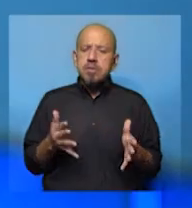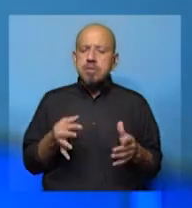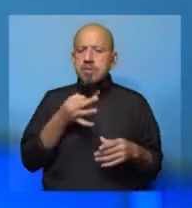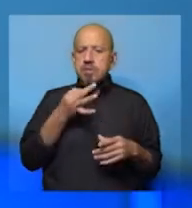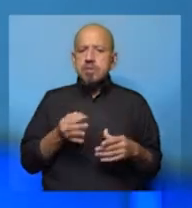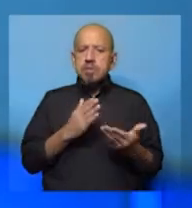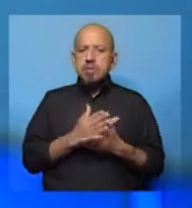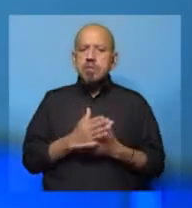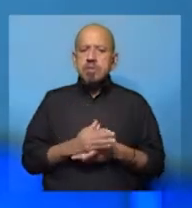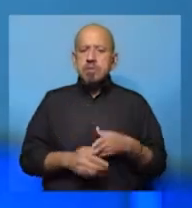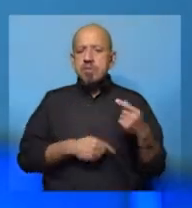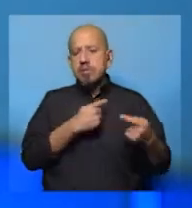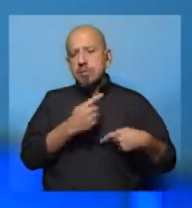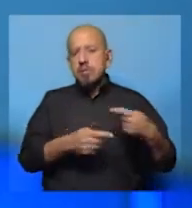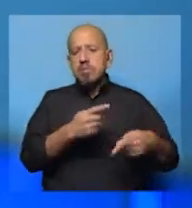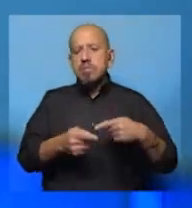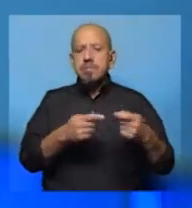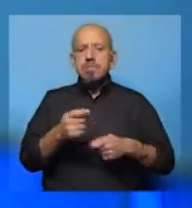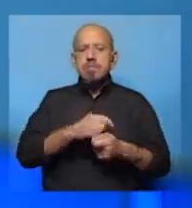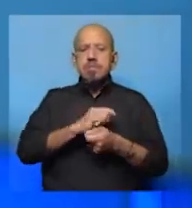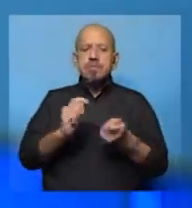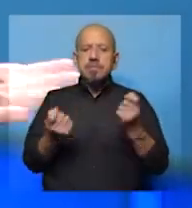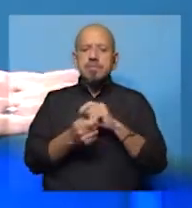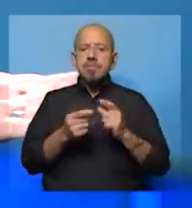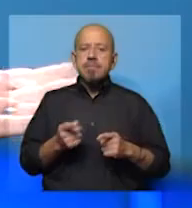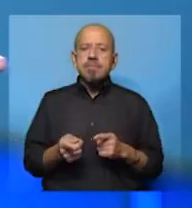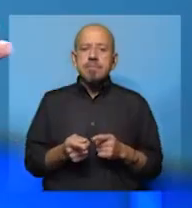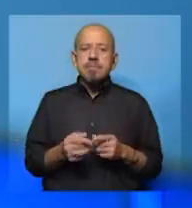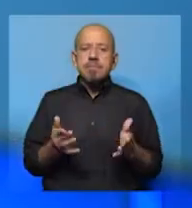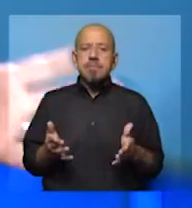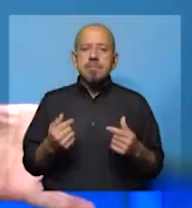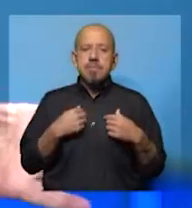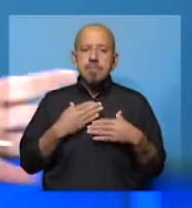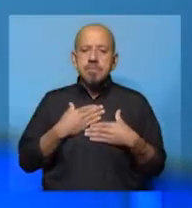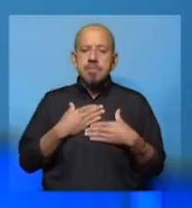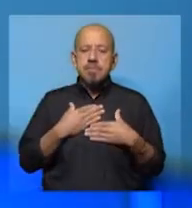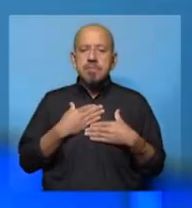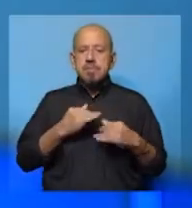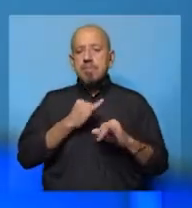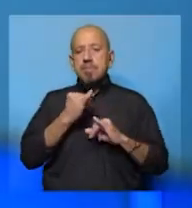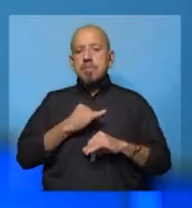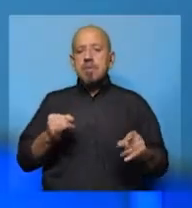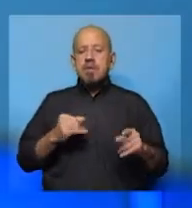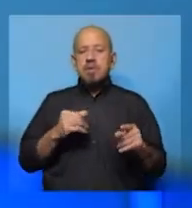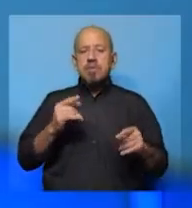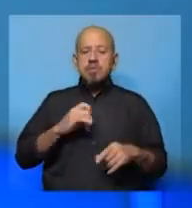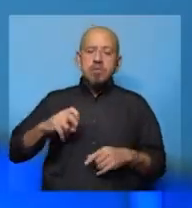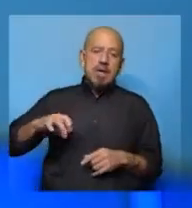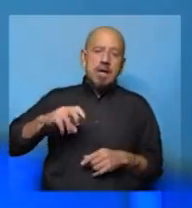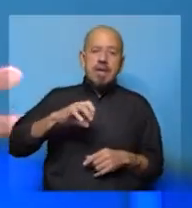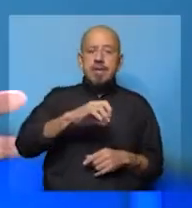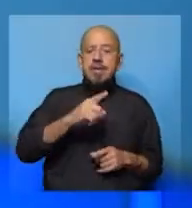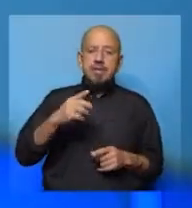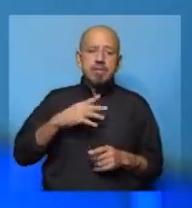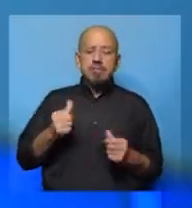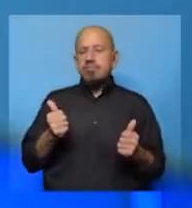siempre de la continuidad y el cambio verdad han estado presentes yo fui muy feliz los 10 años con Mariano me tocó